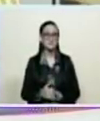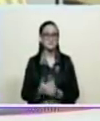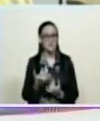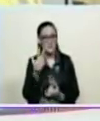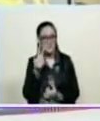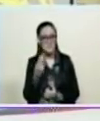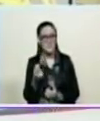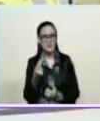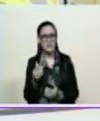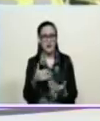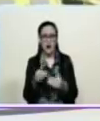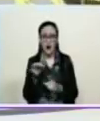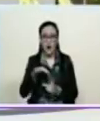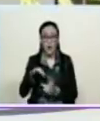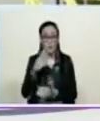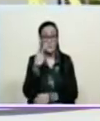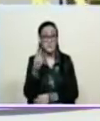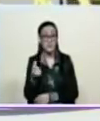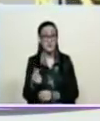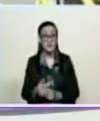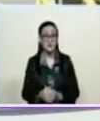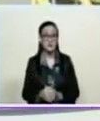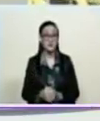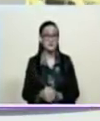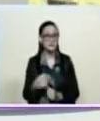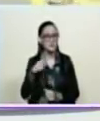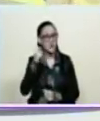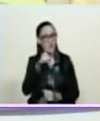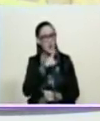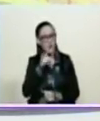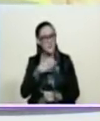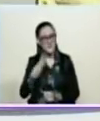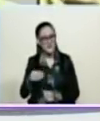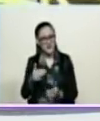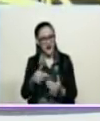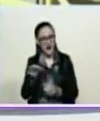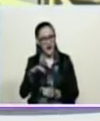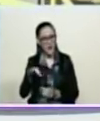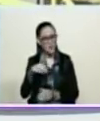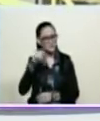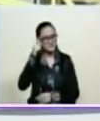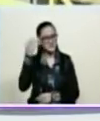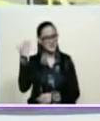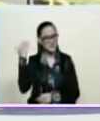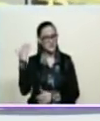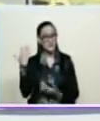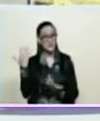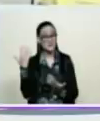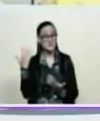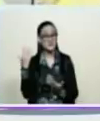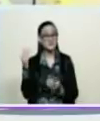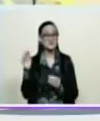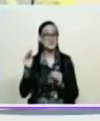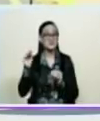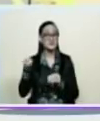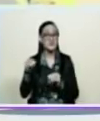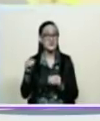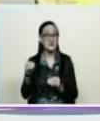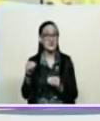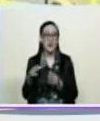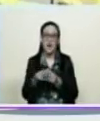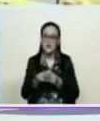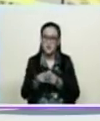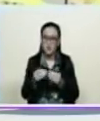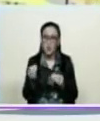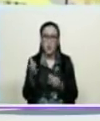estaba pendiente desde la caja de ahorro. No me acuerdo el nombre del presidente de la caja de ahorro de entonces, pero le hago un llamado